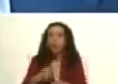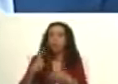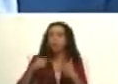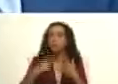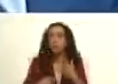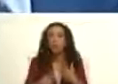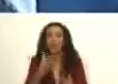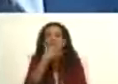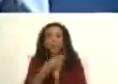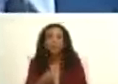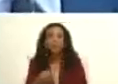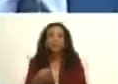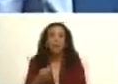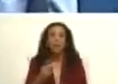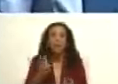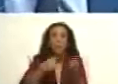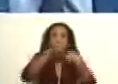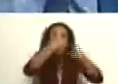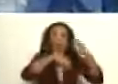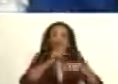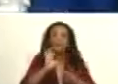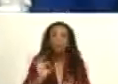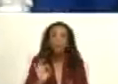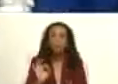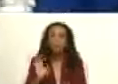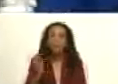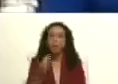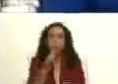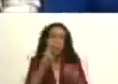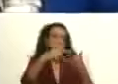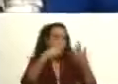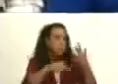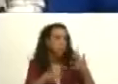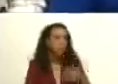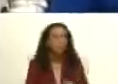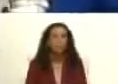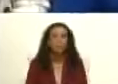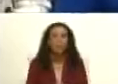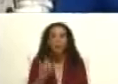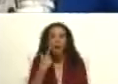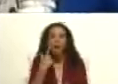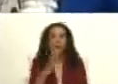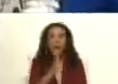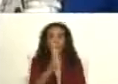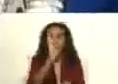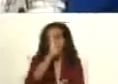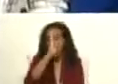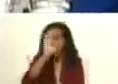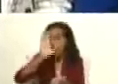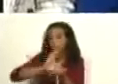la facilitación de importaciones complementarias. Aquí lo pone el Banco Central